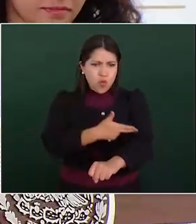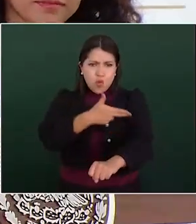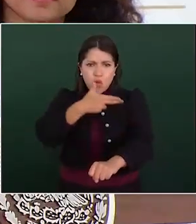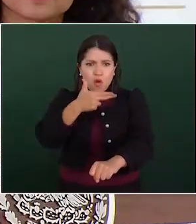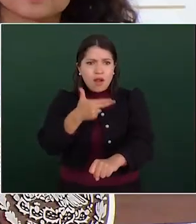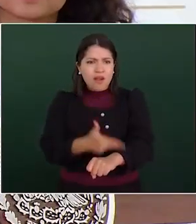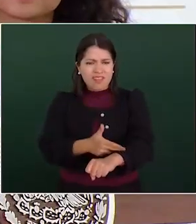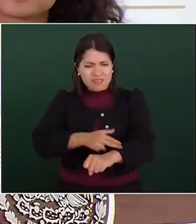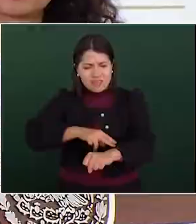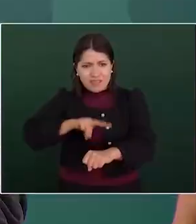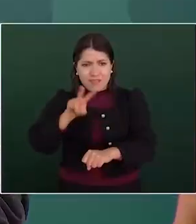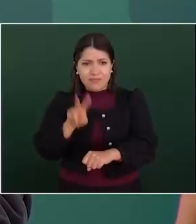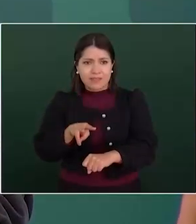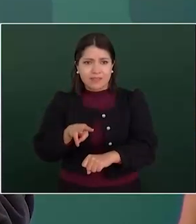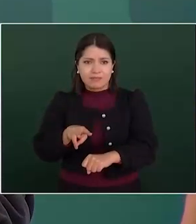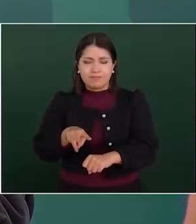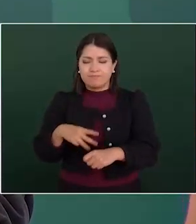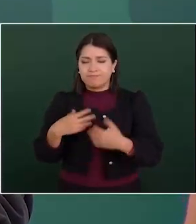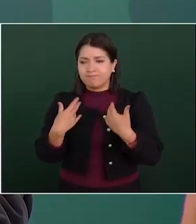de primera,